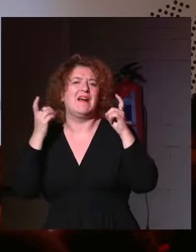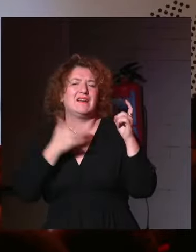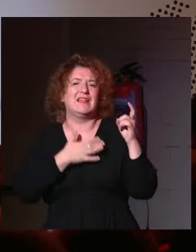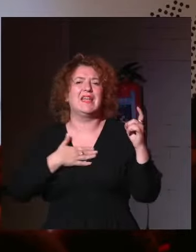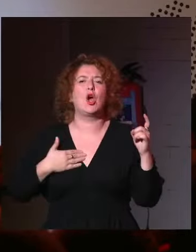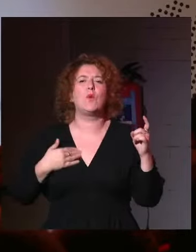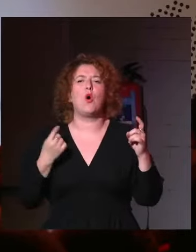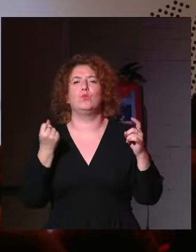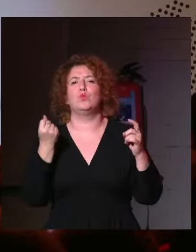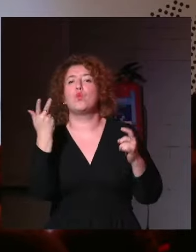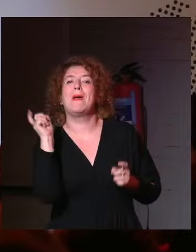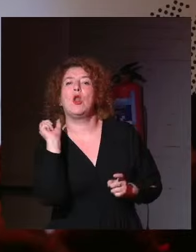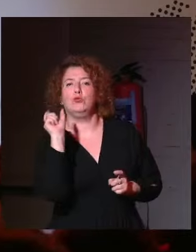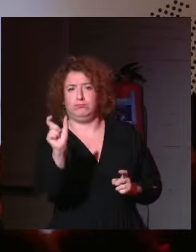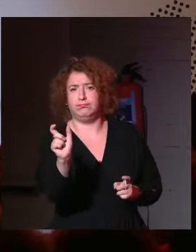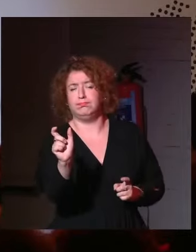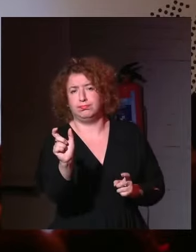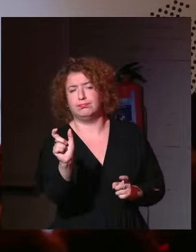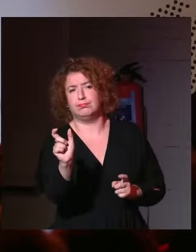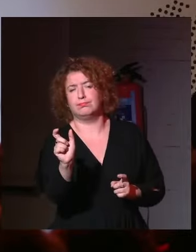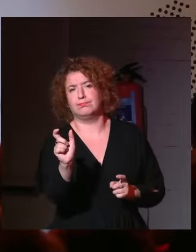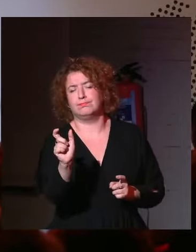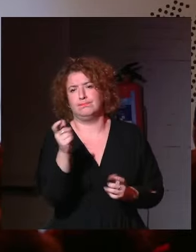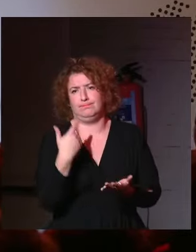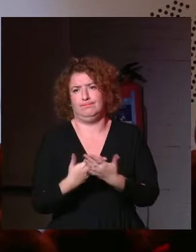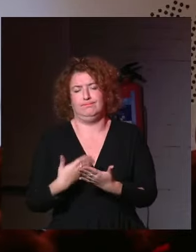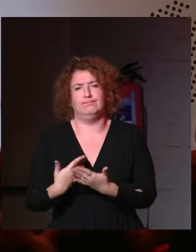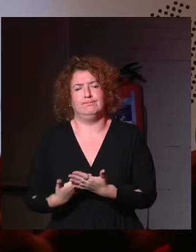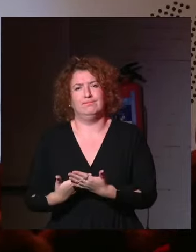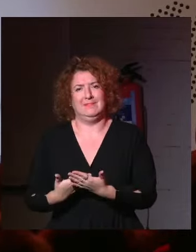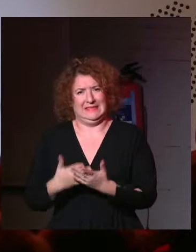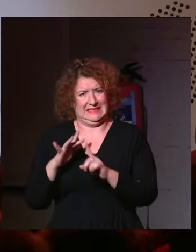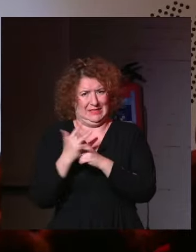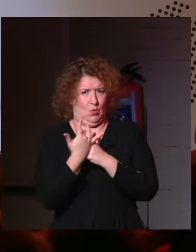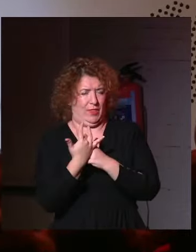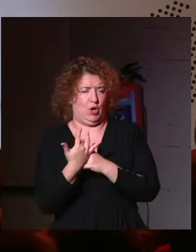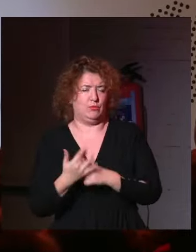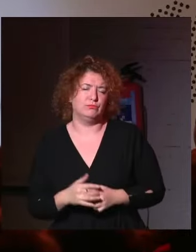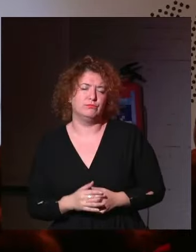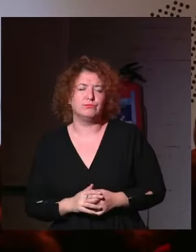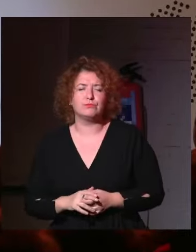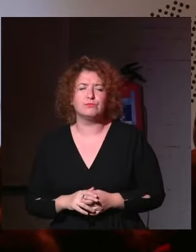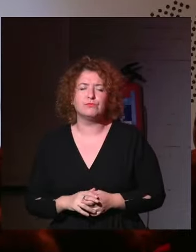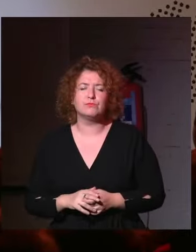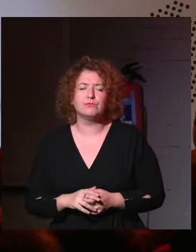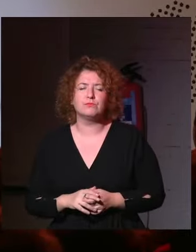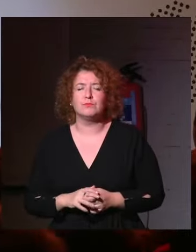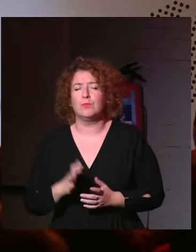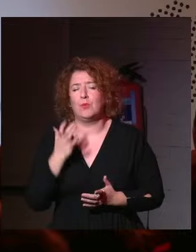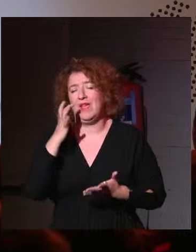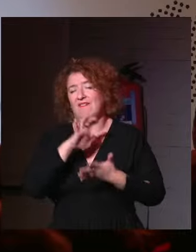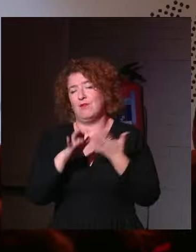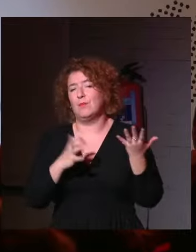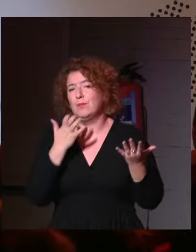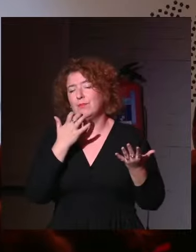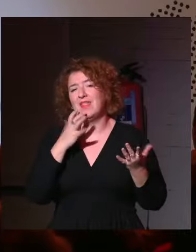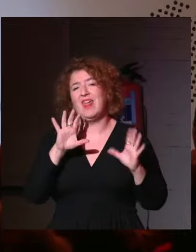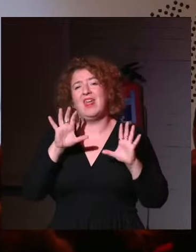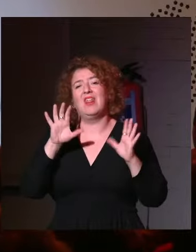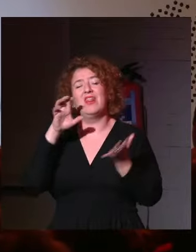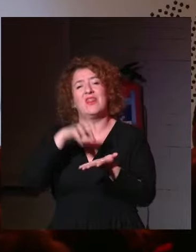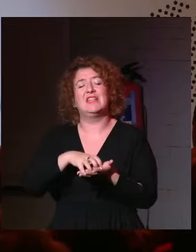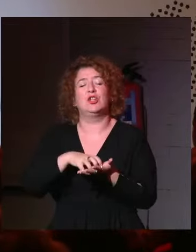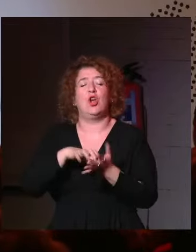cifra no cifras y cuerpo a a esta realidad no eh Hay un informe por ejemplo no del centro internacional de